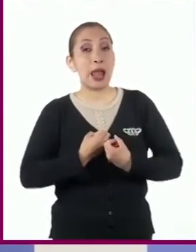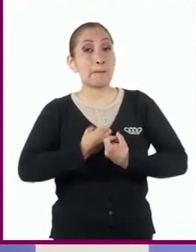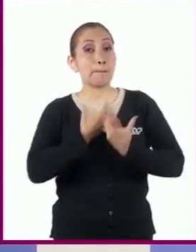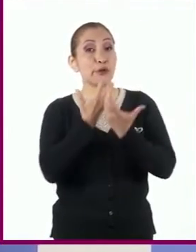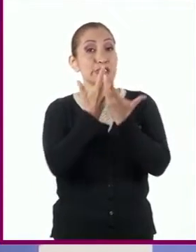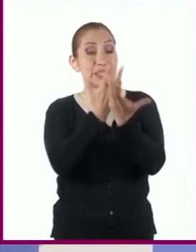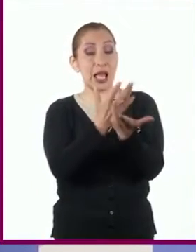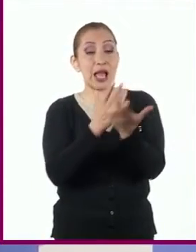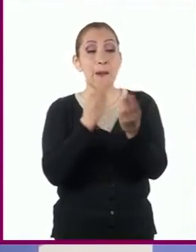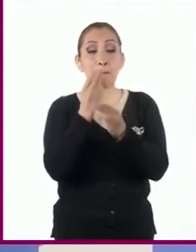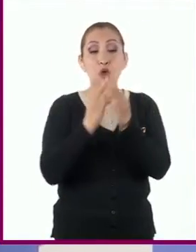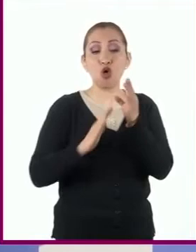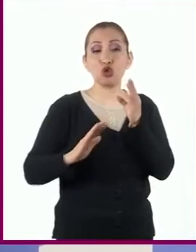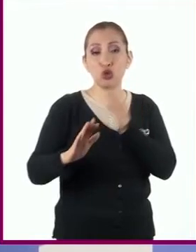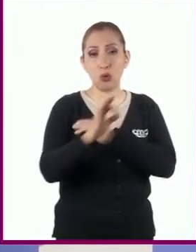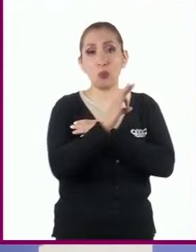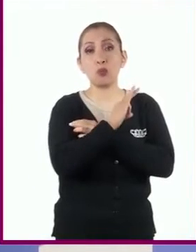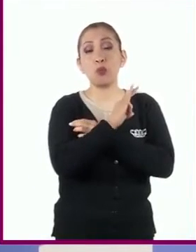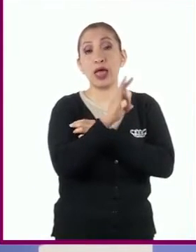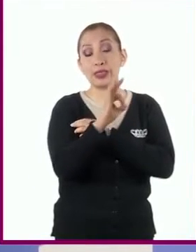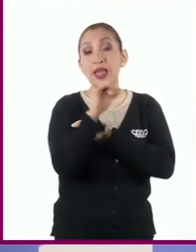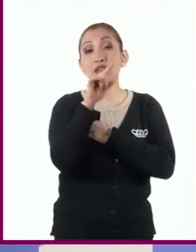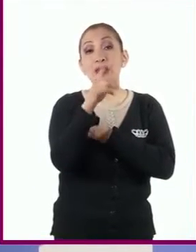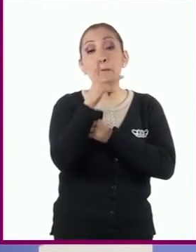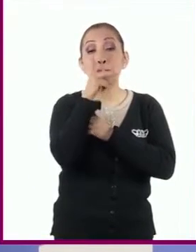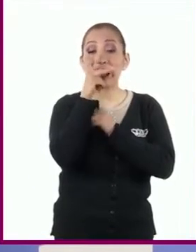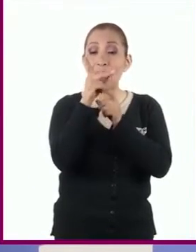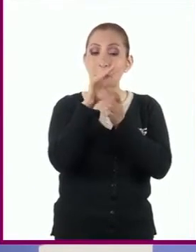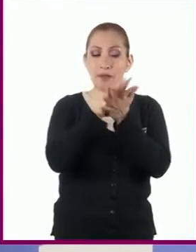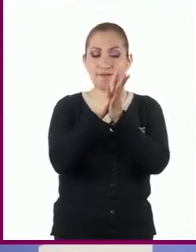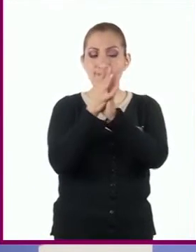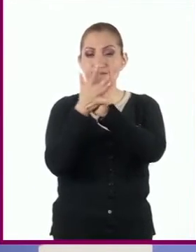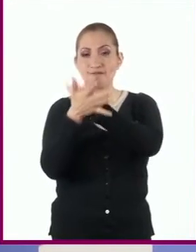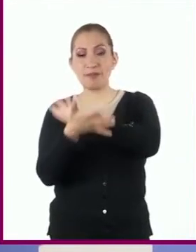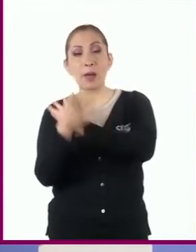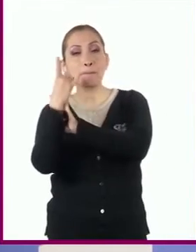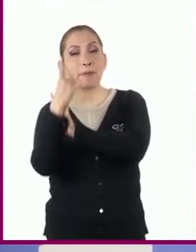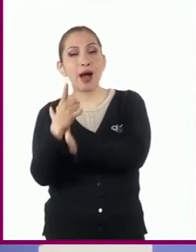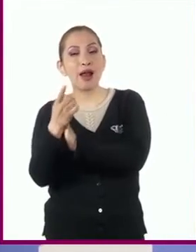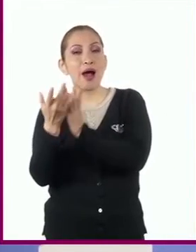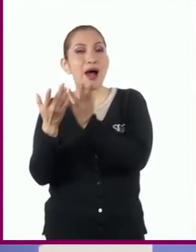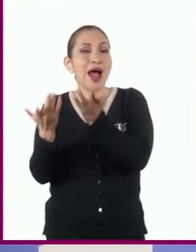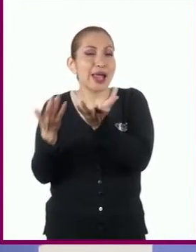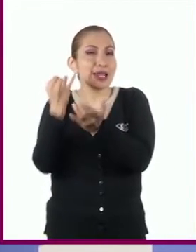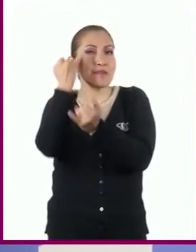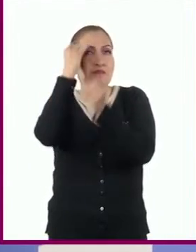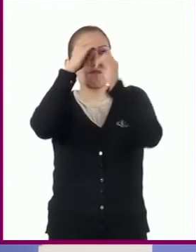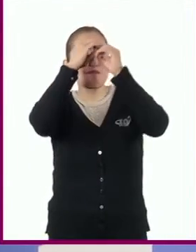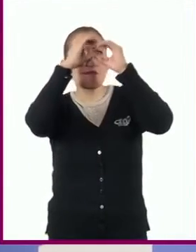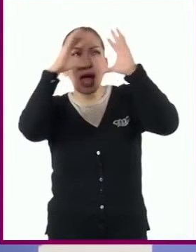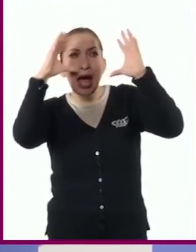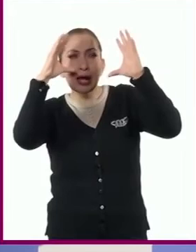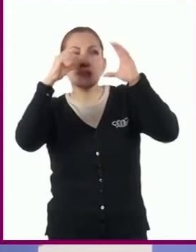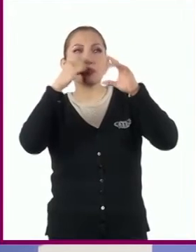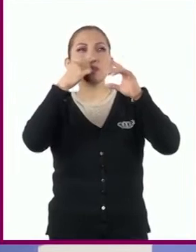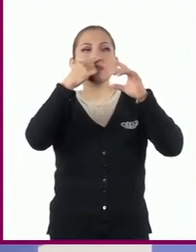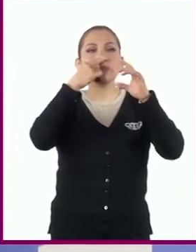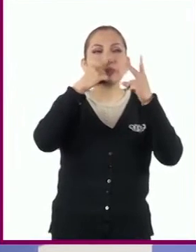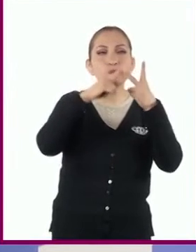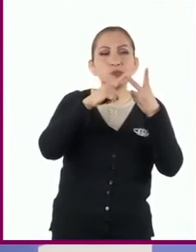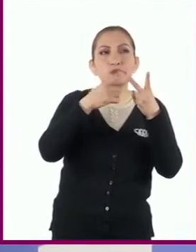poesía es un mundo posible en donde las palabras se transforman para convertirse en imágenes,